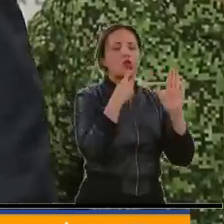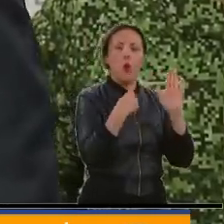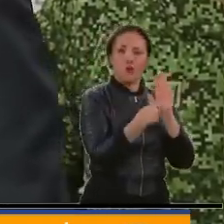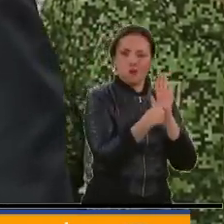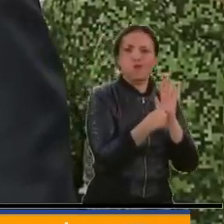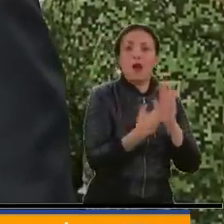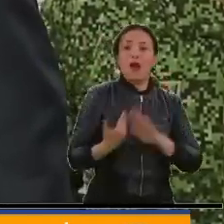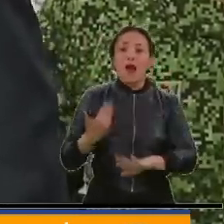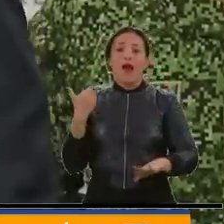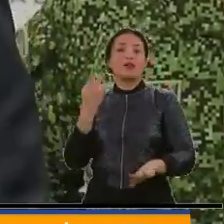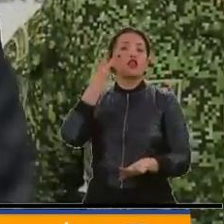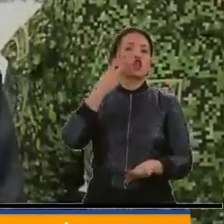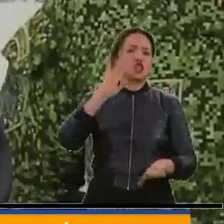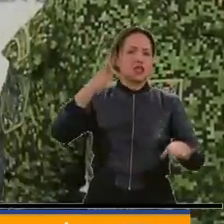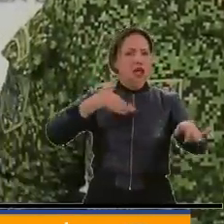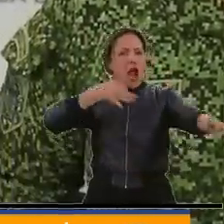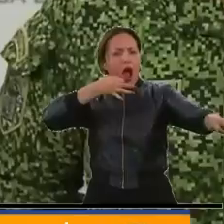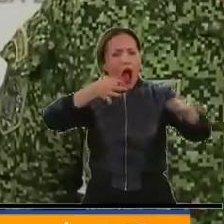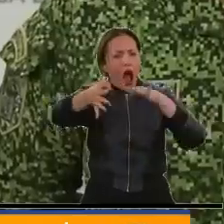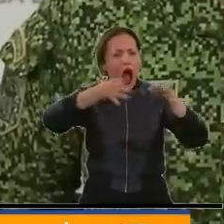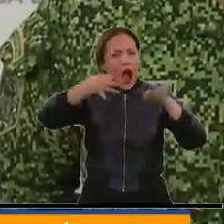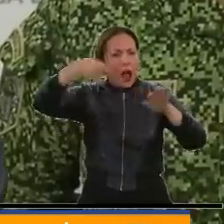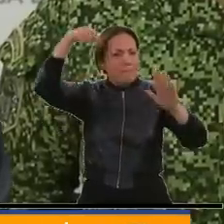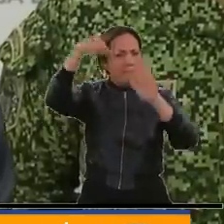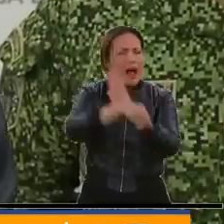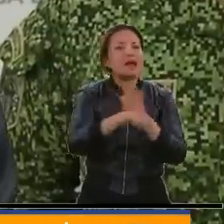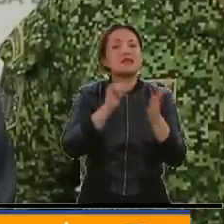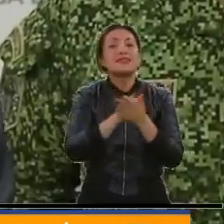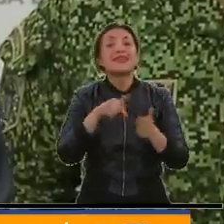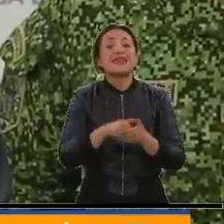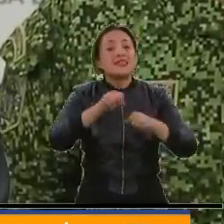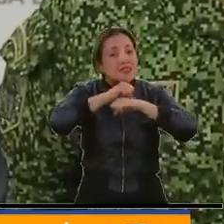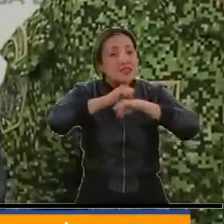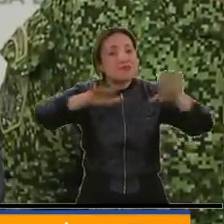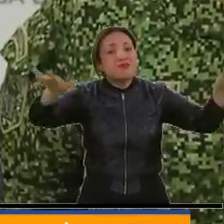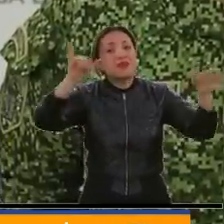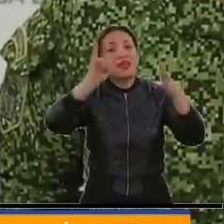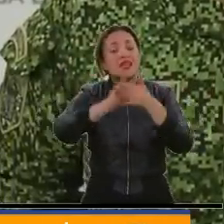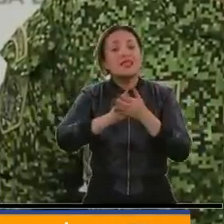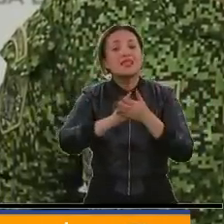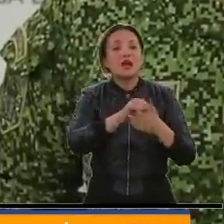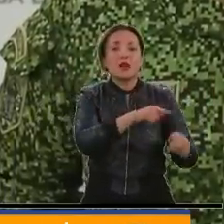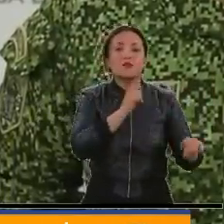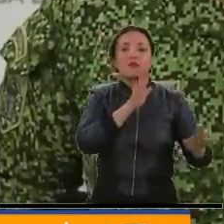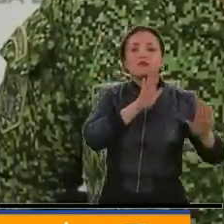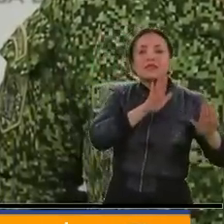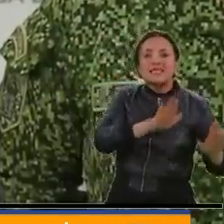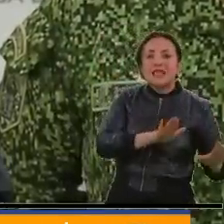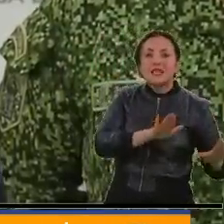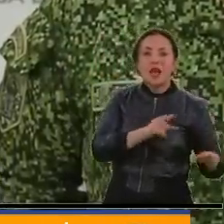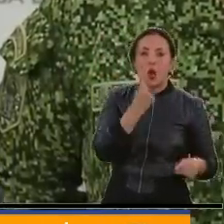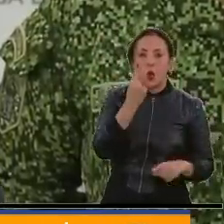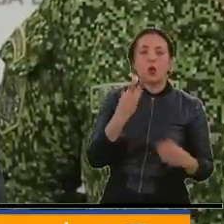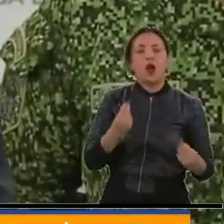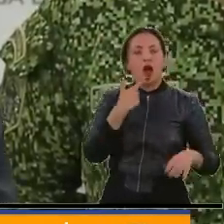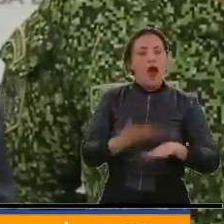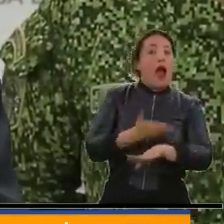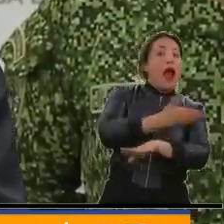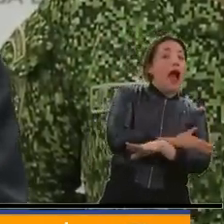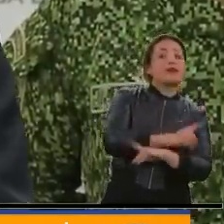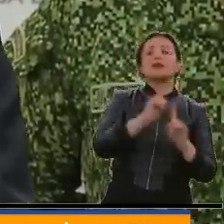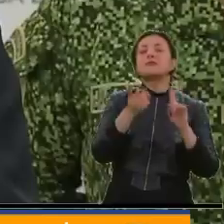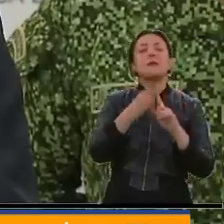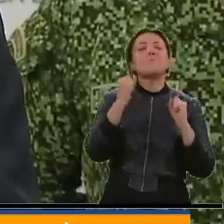horas en extenso, y es que esta declaración de cese unilateral está precedida, primero y lo más